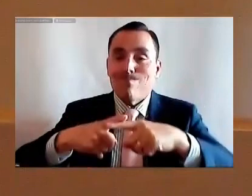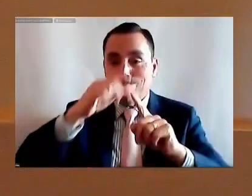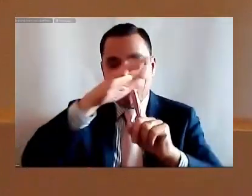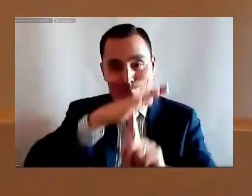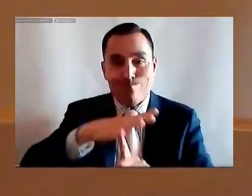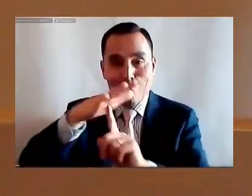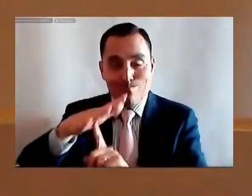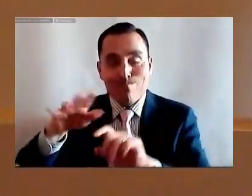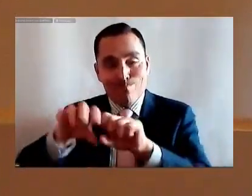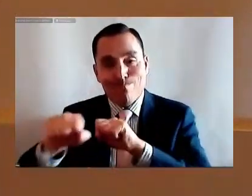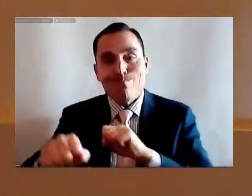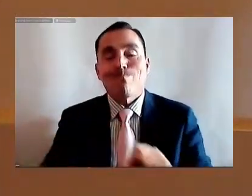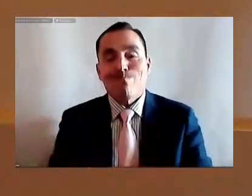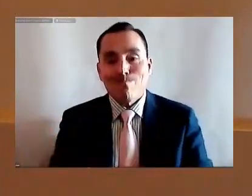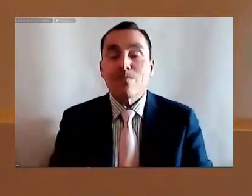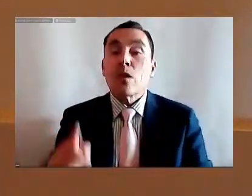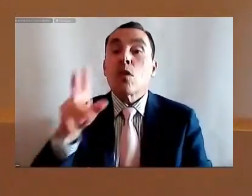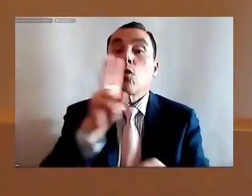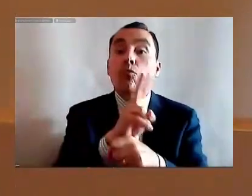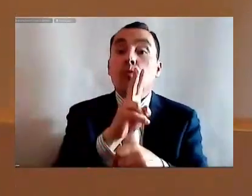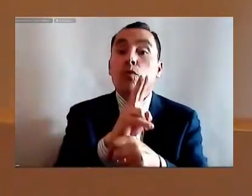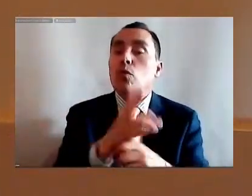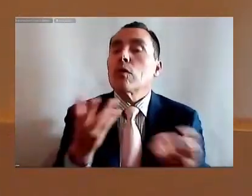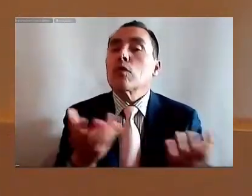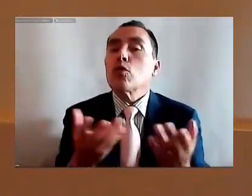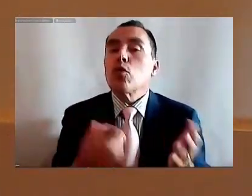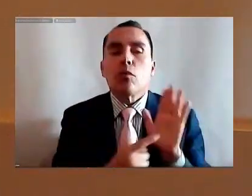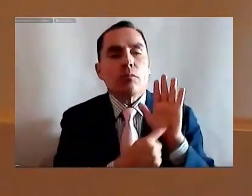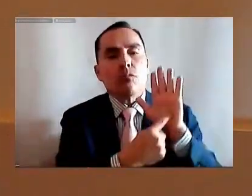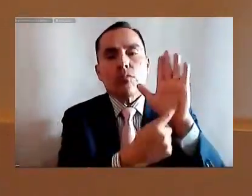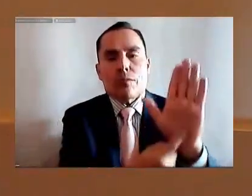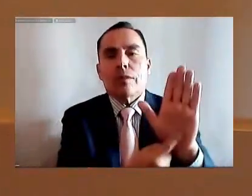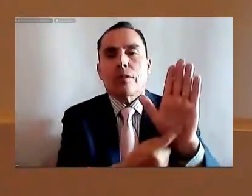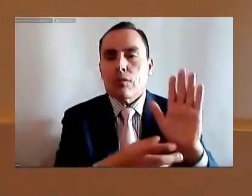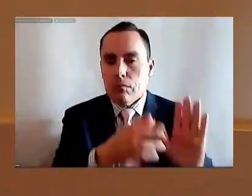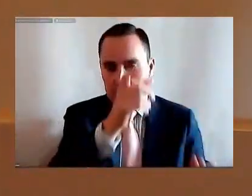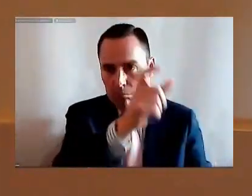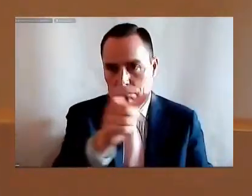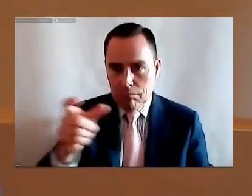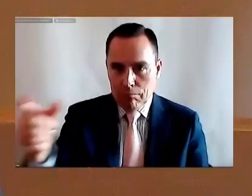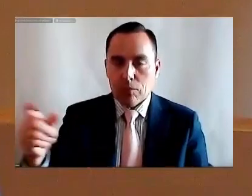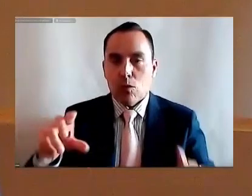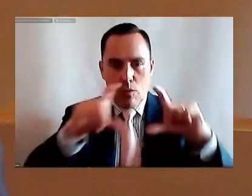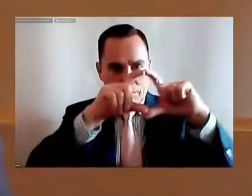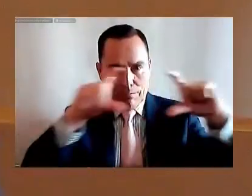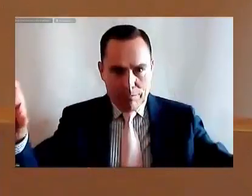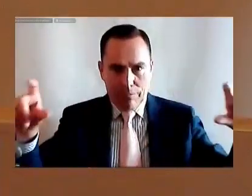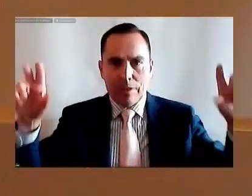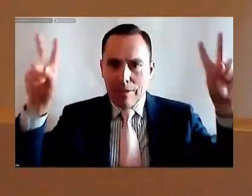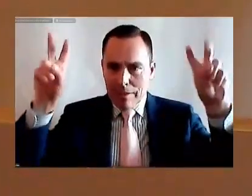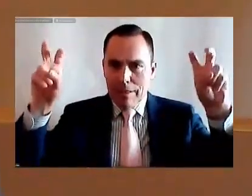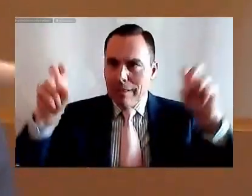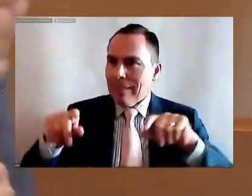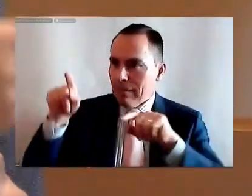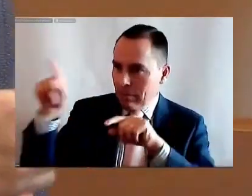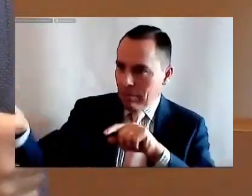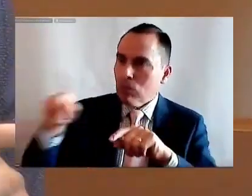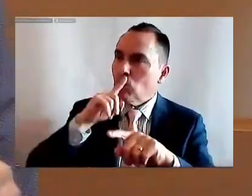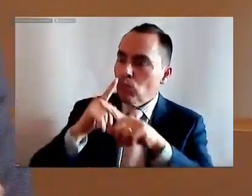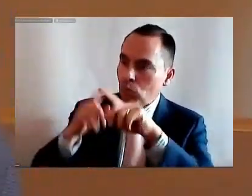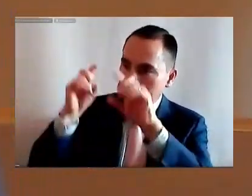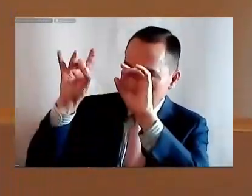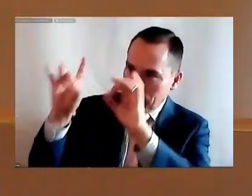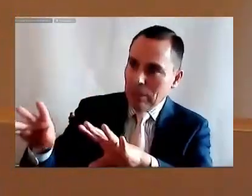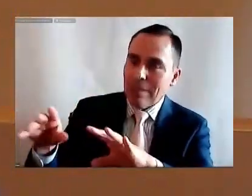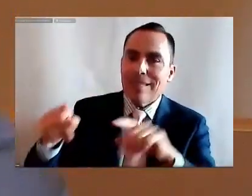que podemos hacer los profesores, mostrando, ¿no? Mostrando, etiquetando, diciendo, no, que esto es esto, ¿no? Y esto debería ser de otra